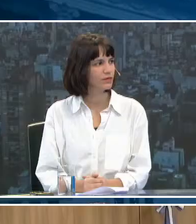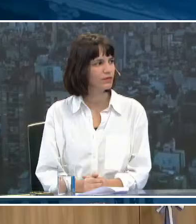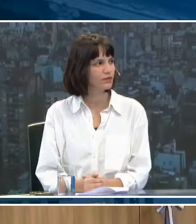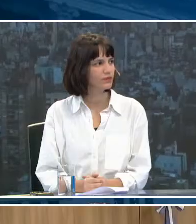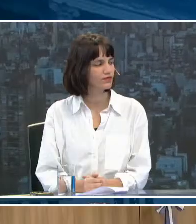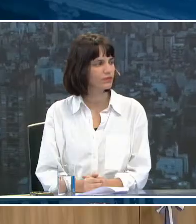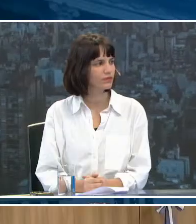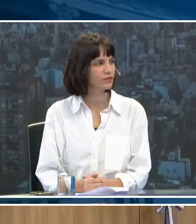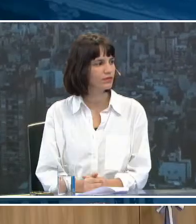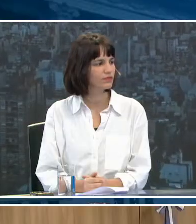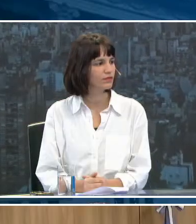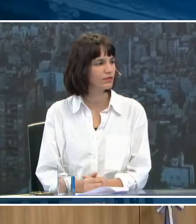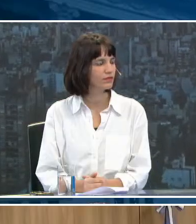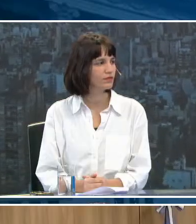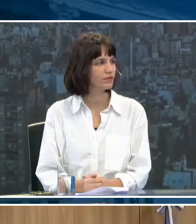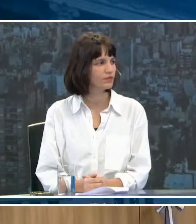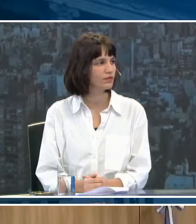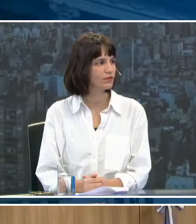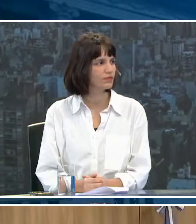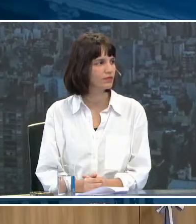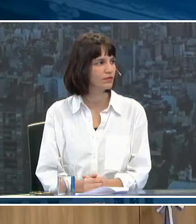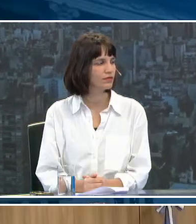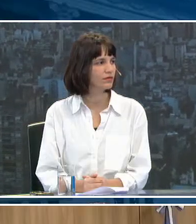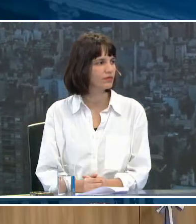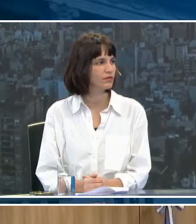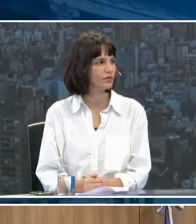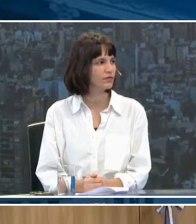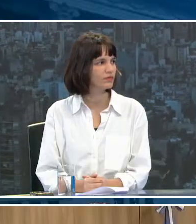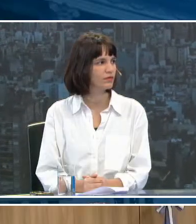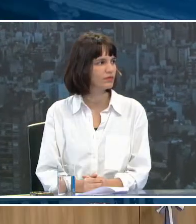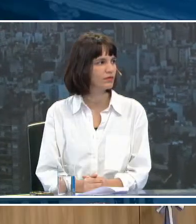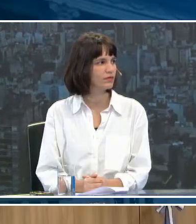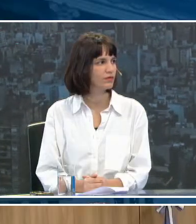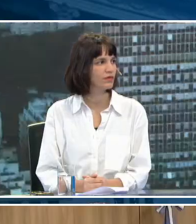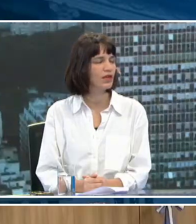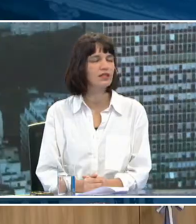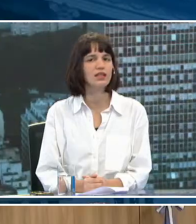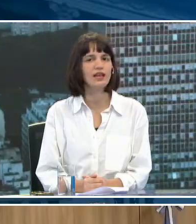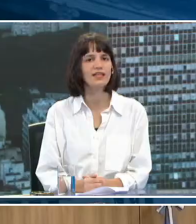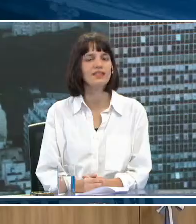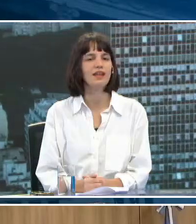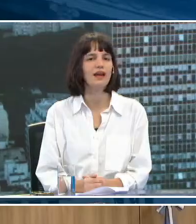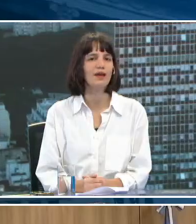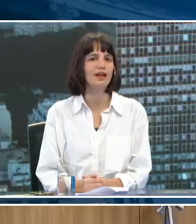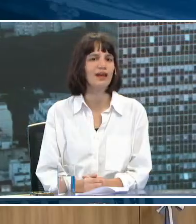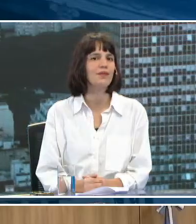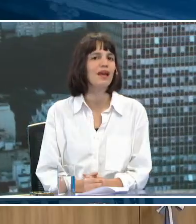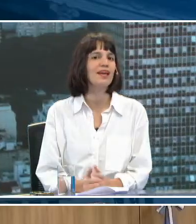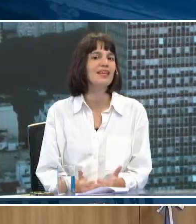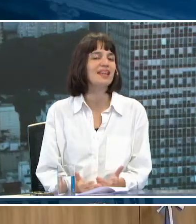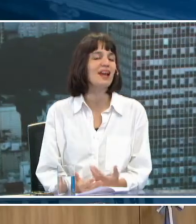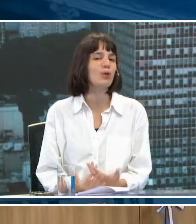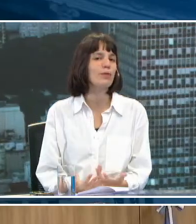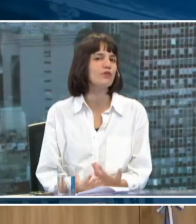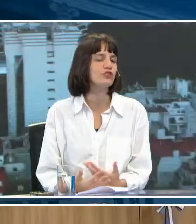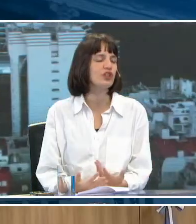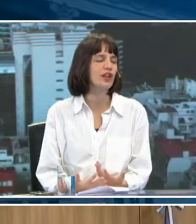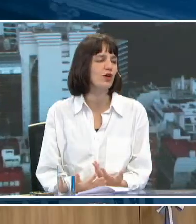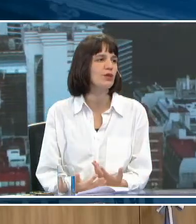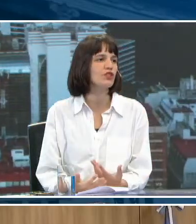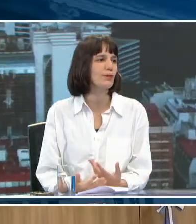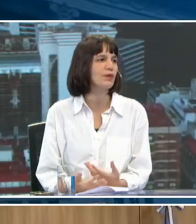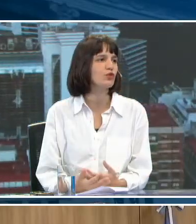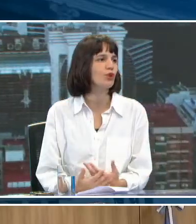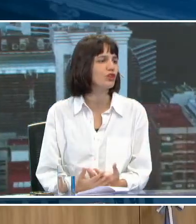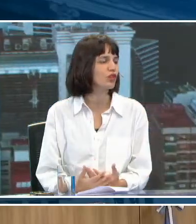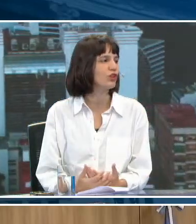balanza comercial, bueno, nada, el tema de los dólares del colchón son clave. Sí, Pero claro, no sé qué tiene el ¿Qué gobierno hace la para ofrecer. composición de la